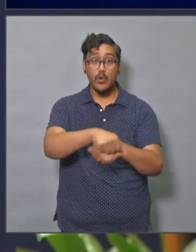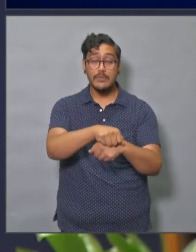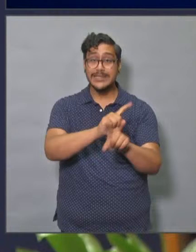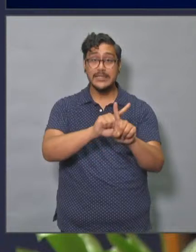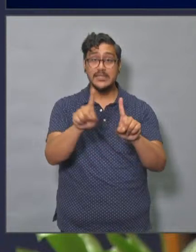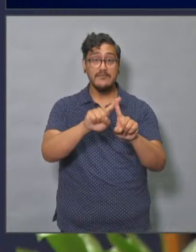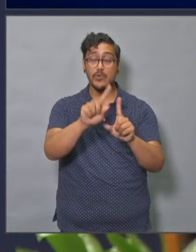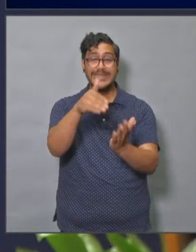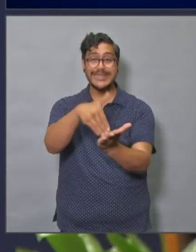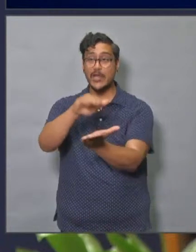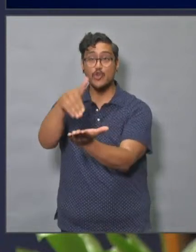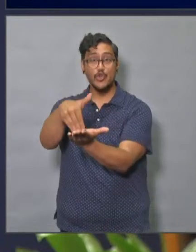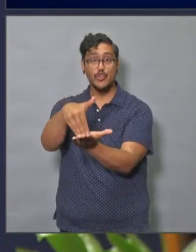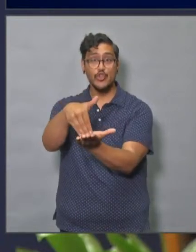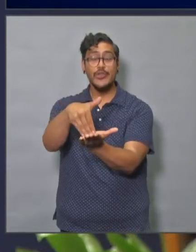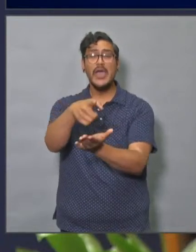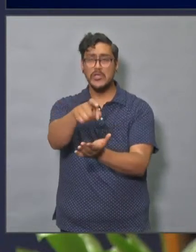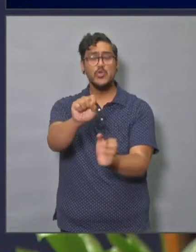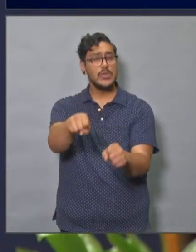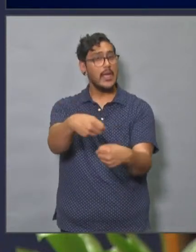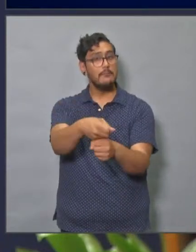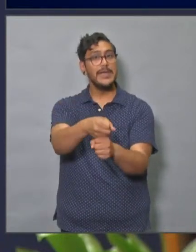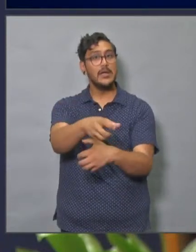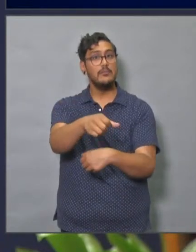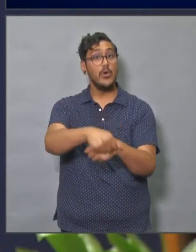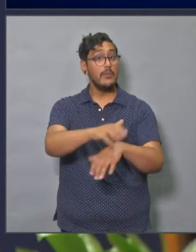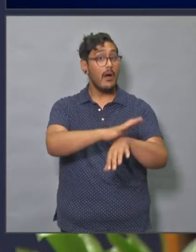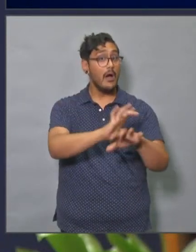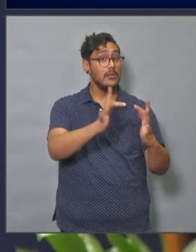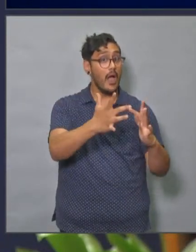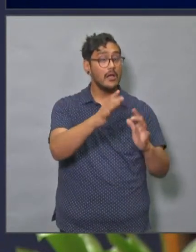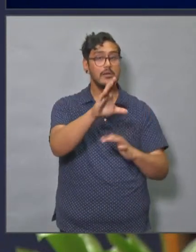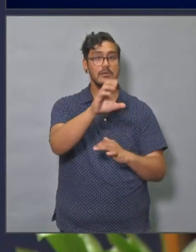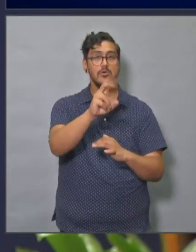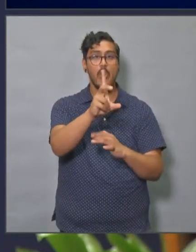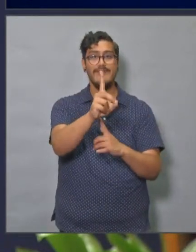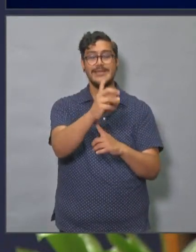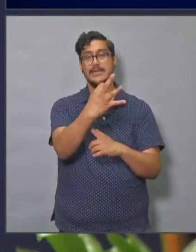puede hacer una cita en línea en